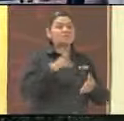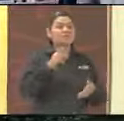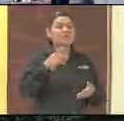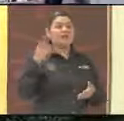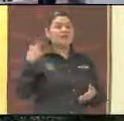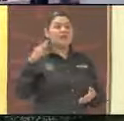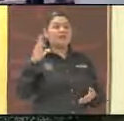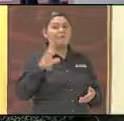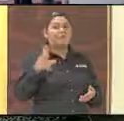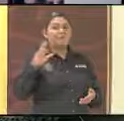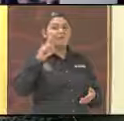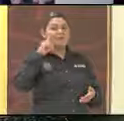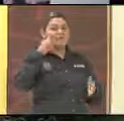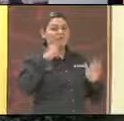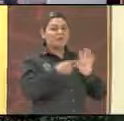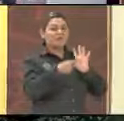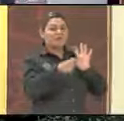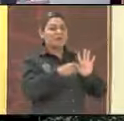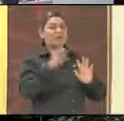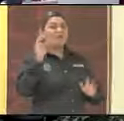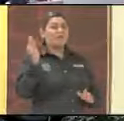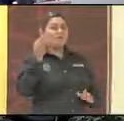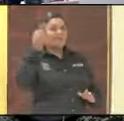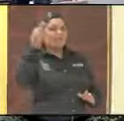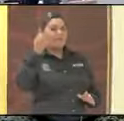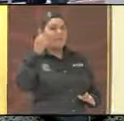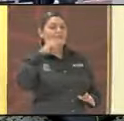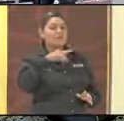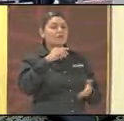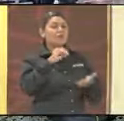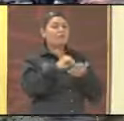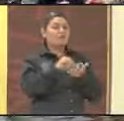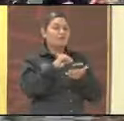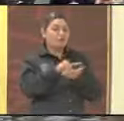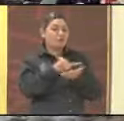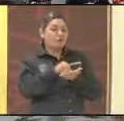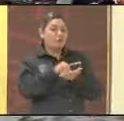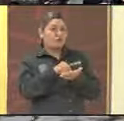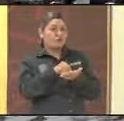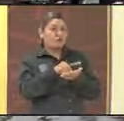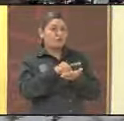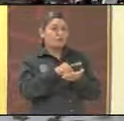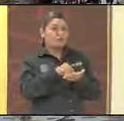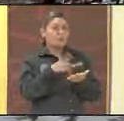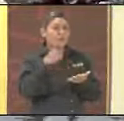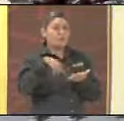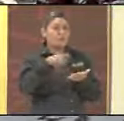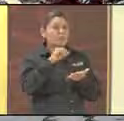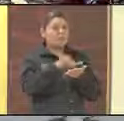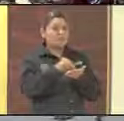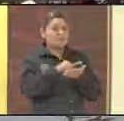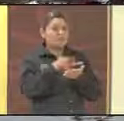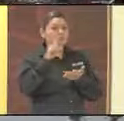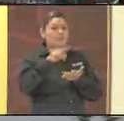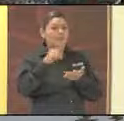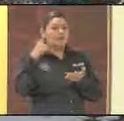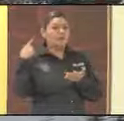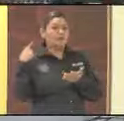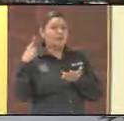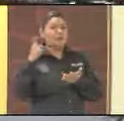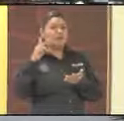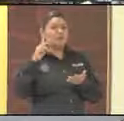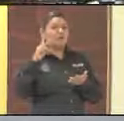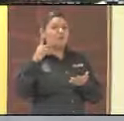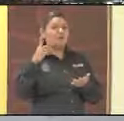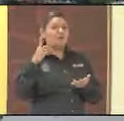vieron ustedes la foto que publiqué en mi Facebook, donde estaba todavía acá en la planta Dupor. Y